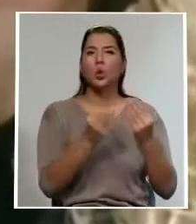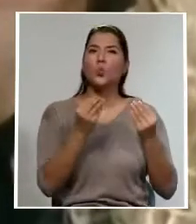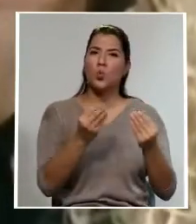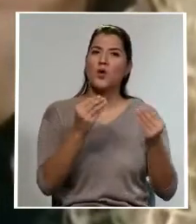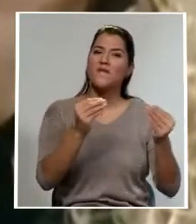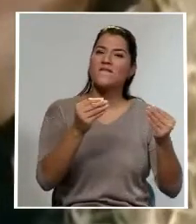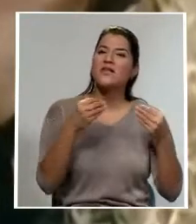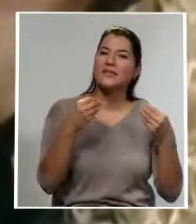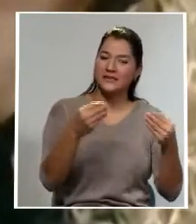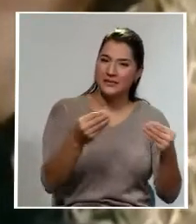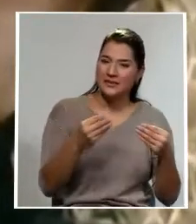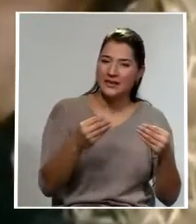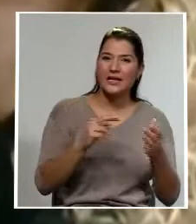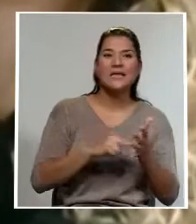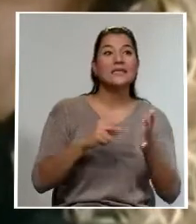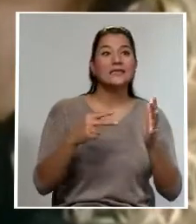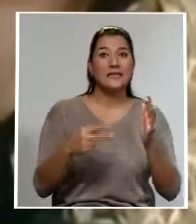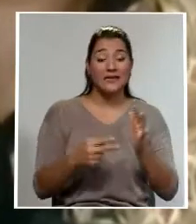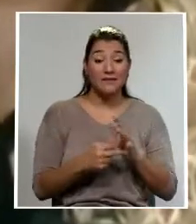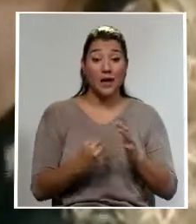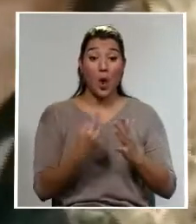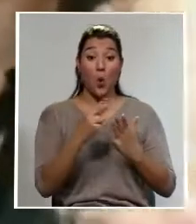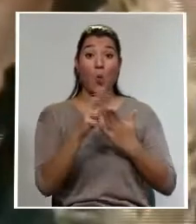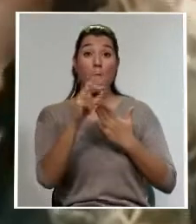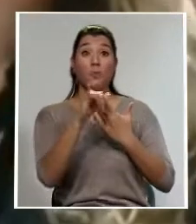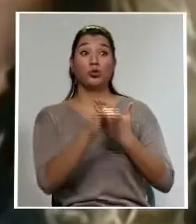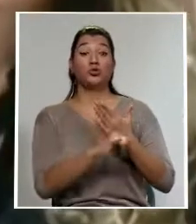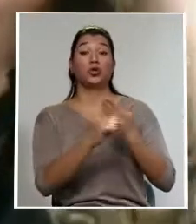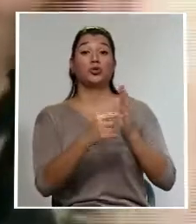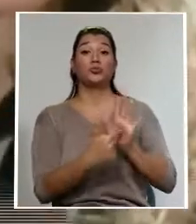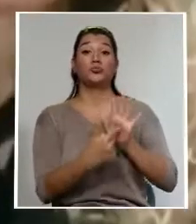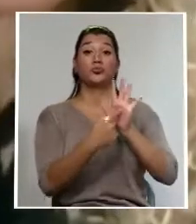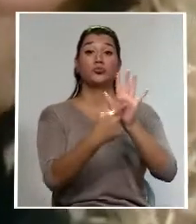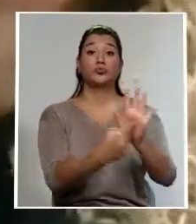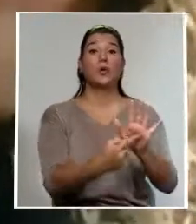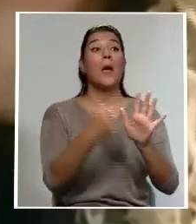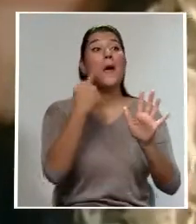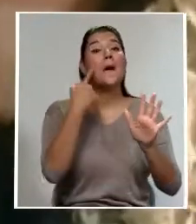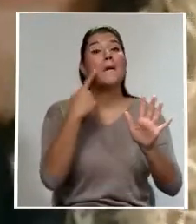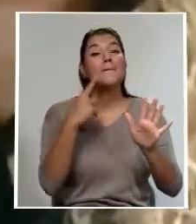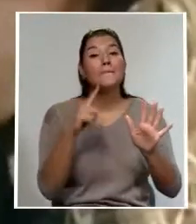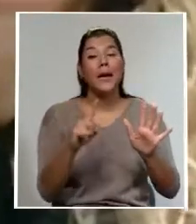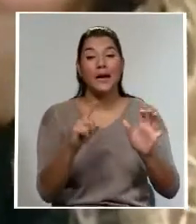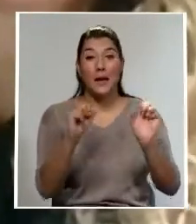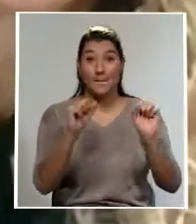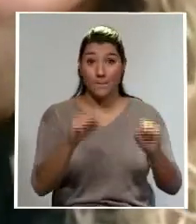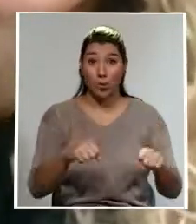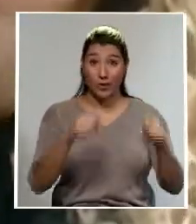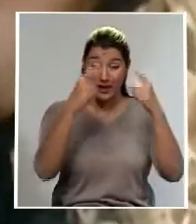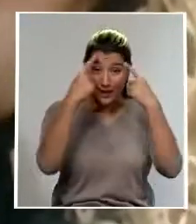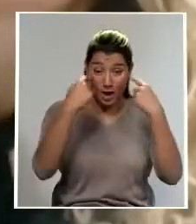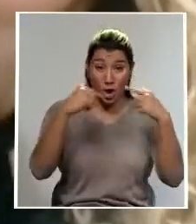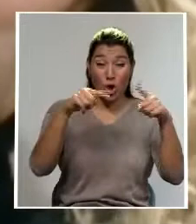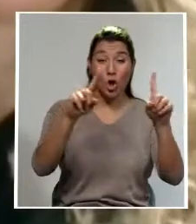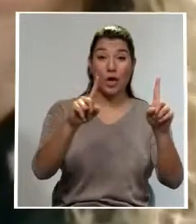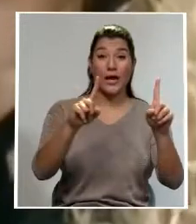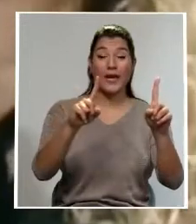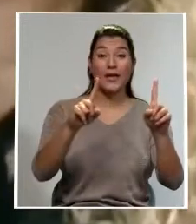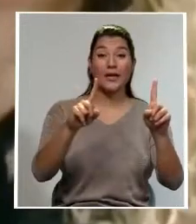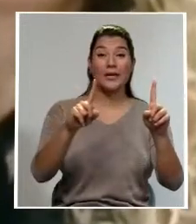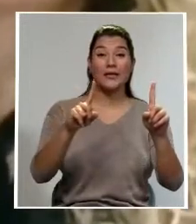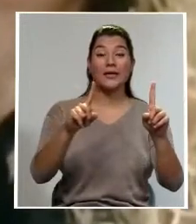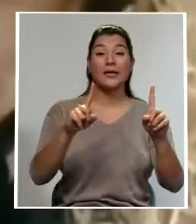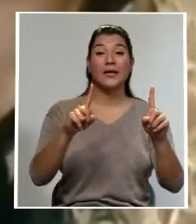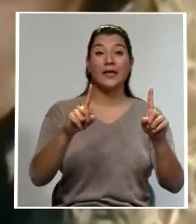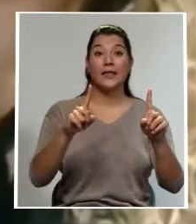de un instrumento que se lanza al mercado para captar dinero, para lograr ¿qué